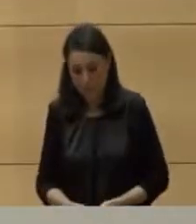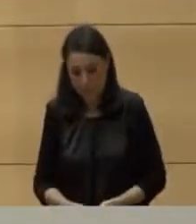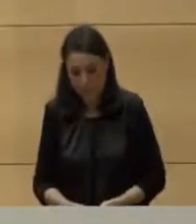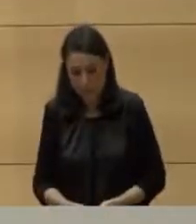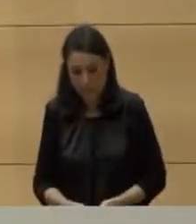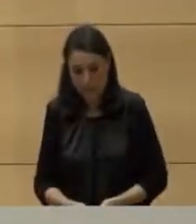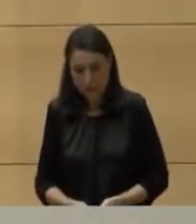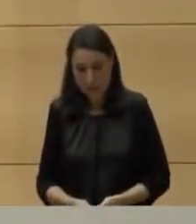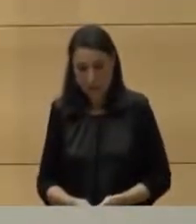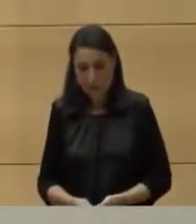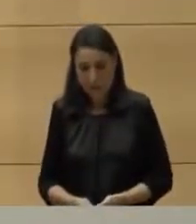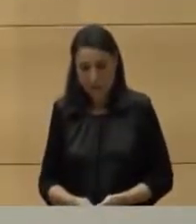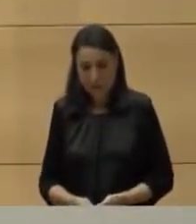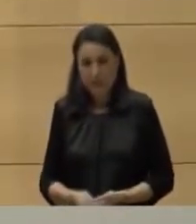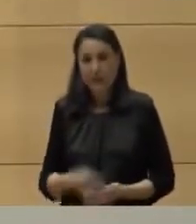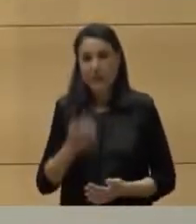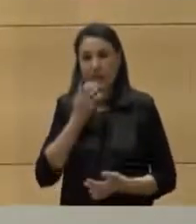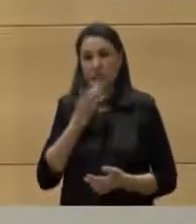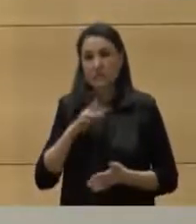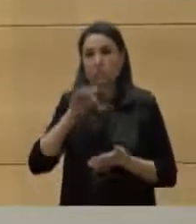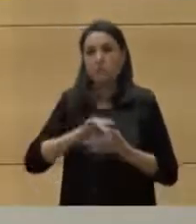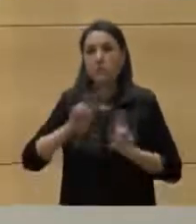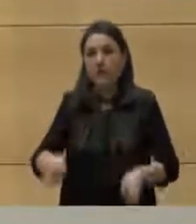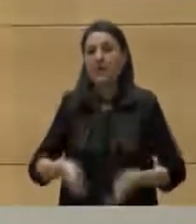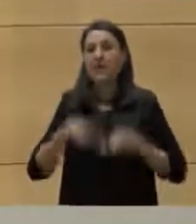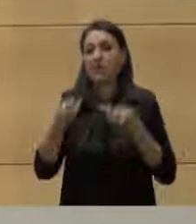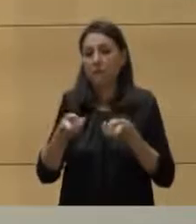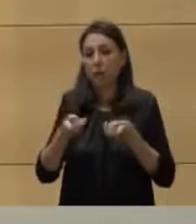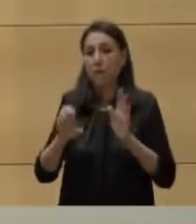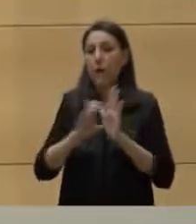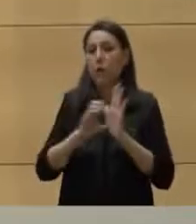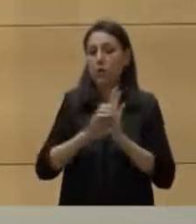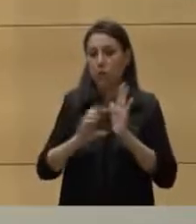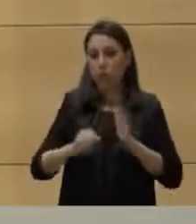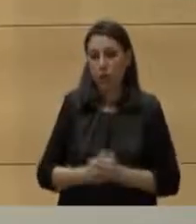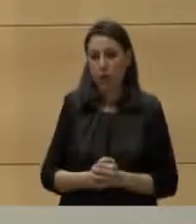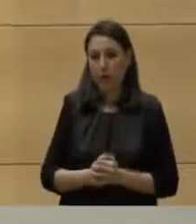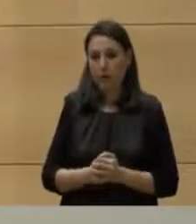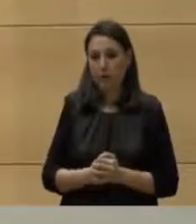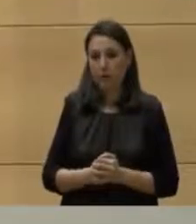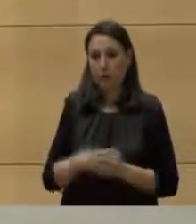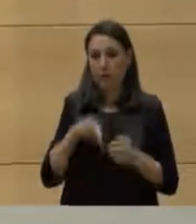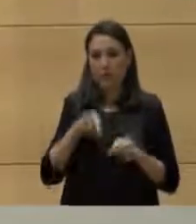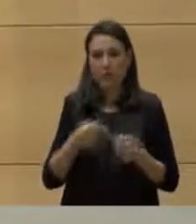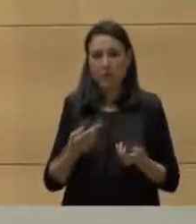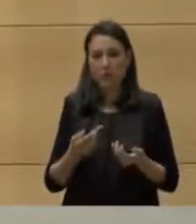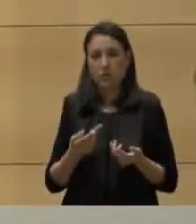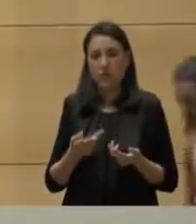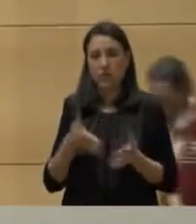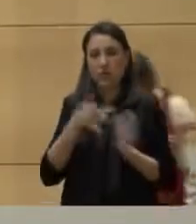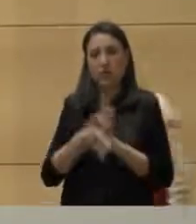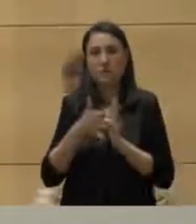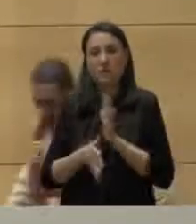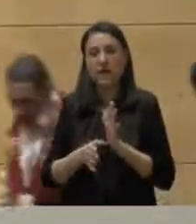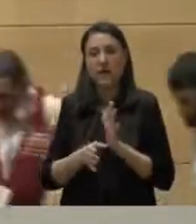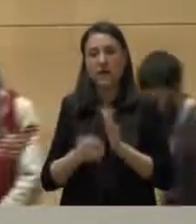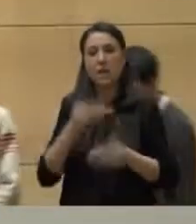ante esto, cuando hay una reforma, se habla de una reforma constitucional, ¿qué sentido tiene hablar de un proceso